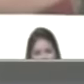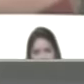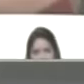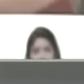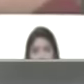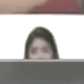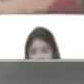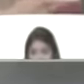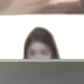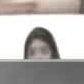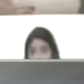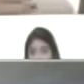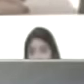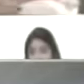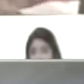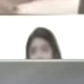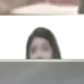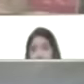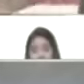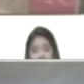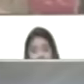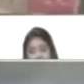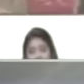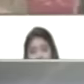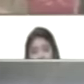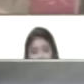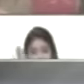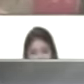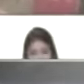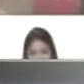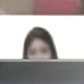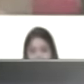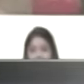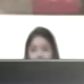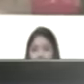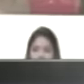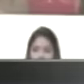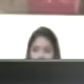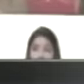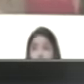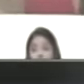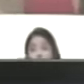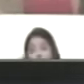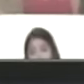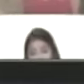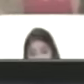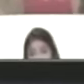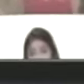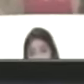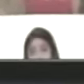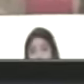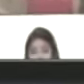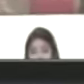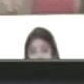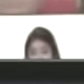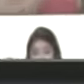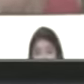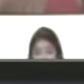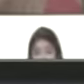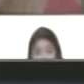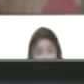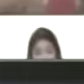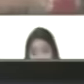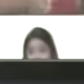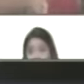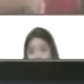para dignificar la vida de las personas que se encuentran privadas de libertad. Yo creo que las imágenes hablan por sí